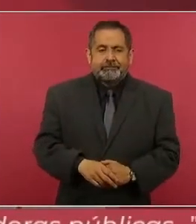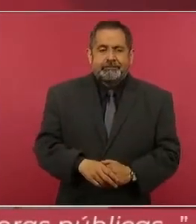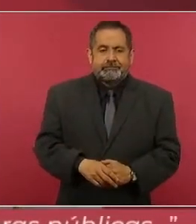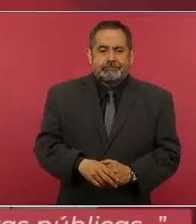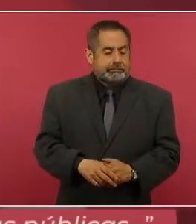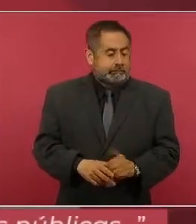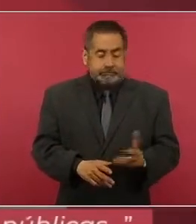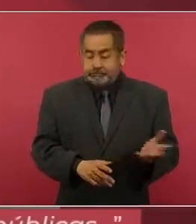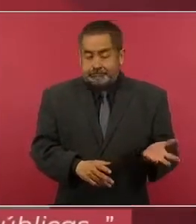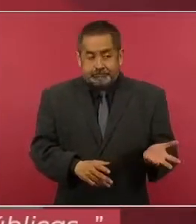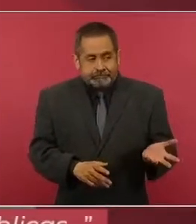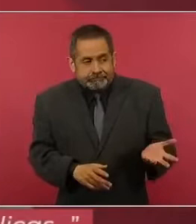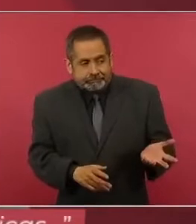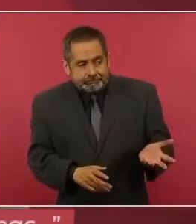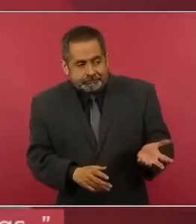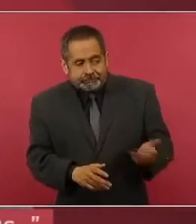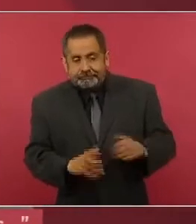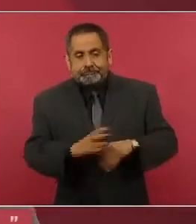Porque ya